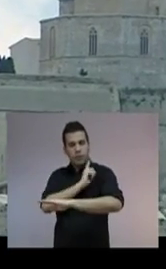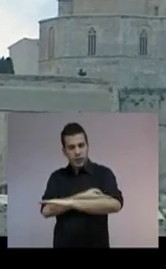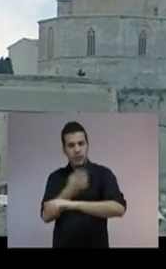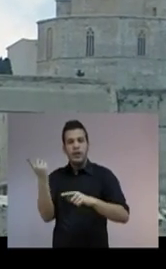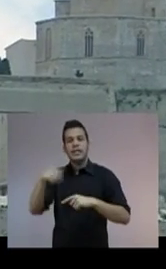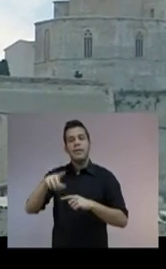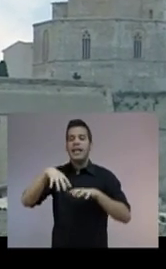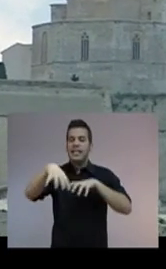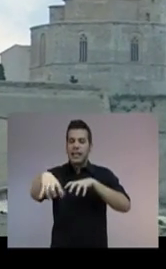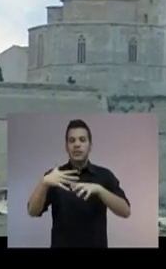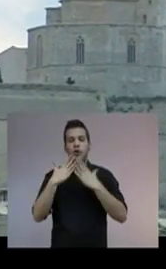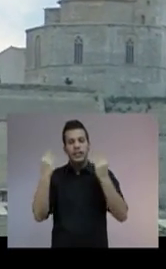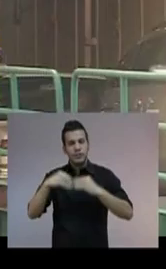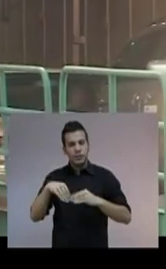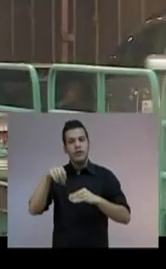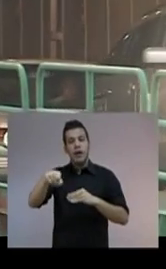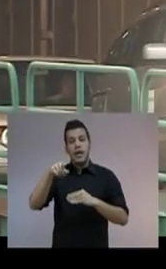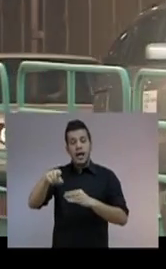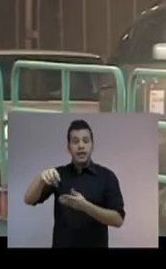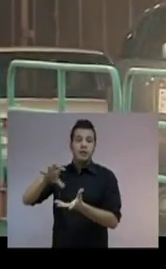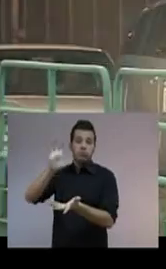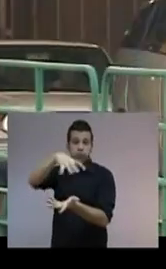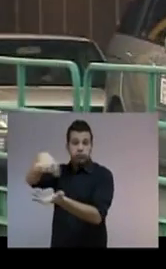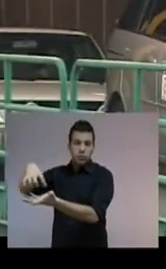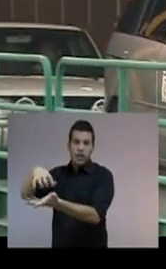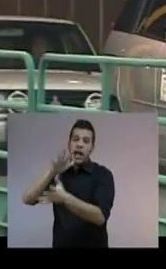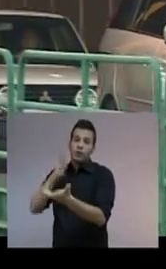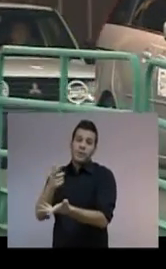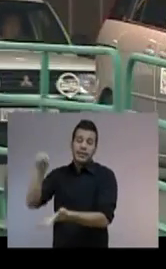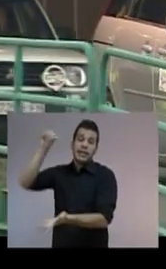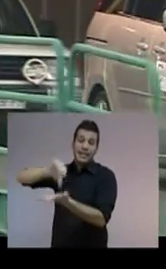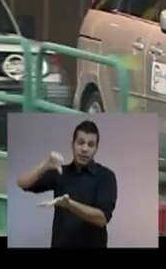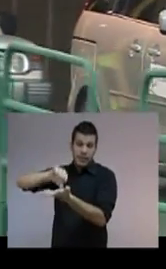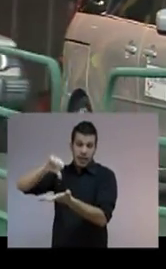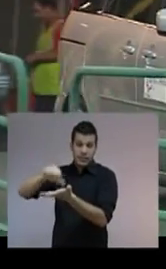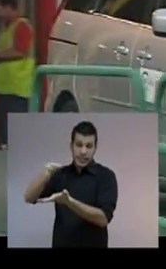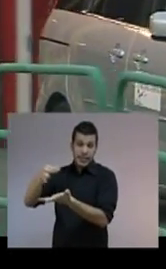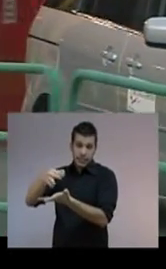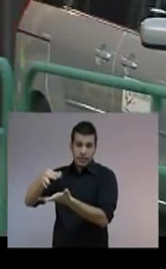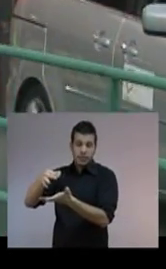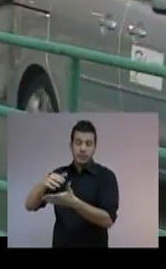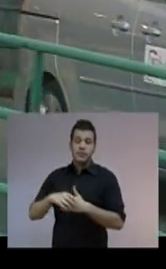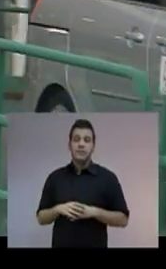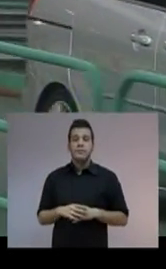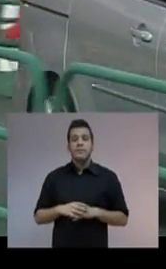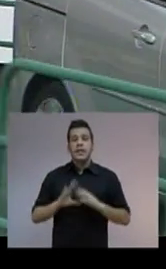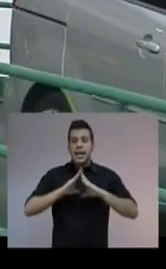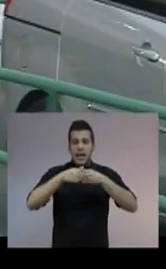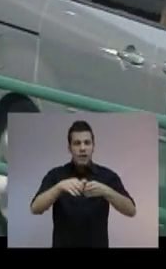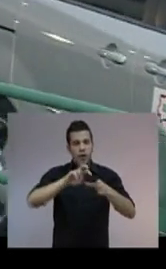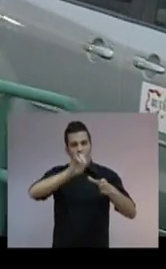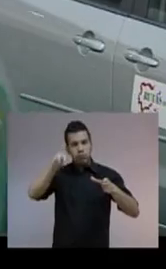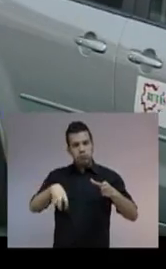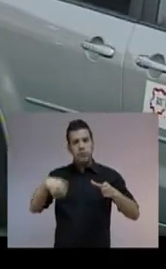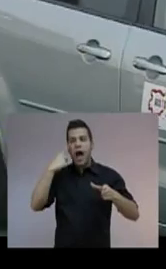casco histórico que corona esta antigua ciudad, hoy capital de la isla. Salimos del barco con ganas de conocer todo lo que nos